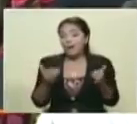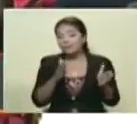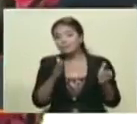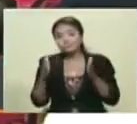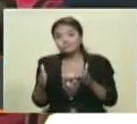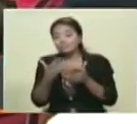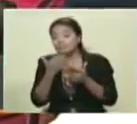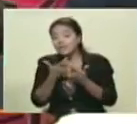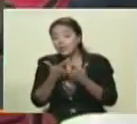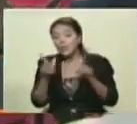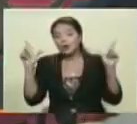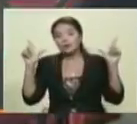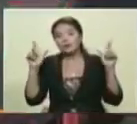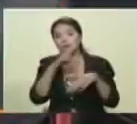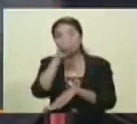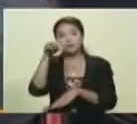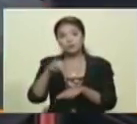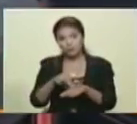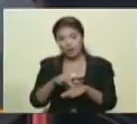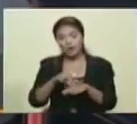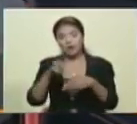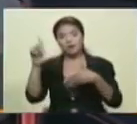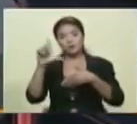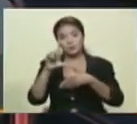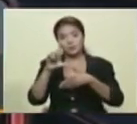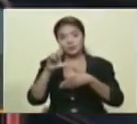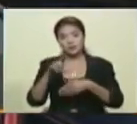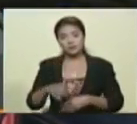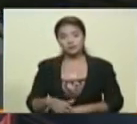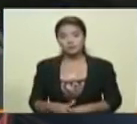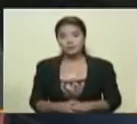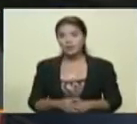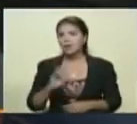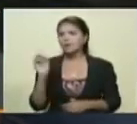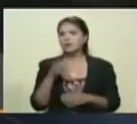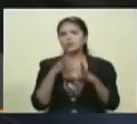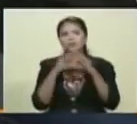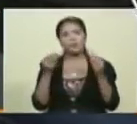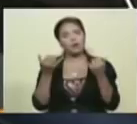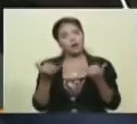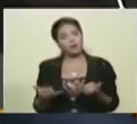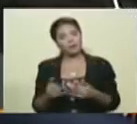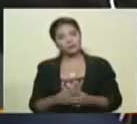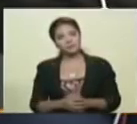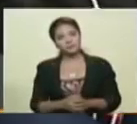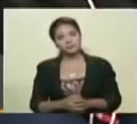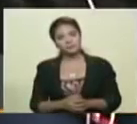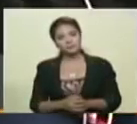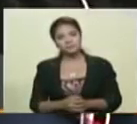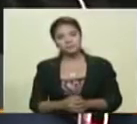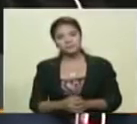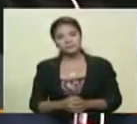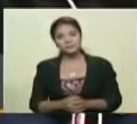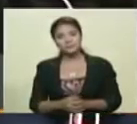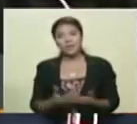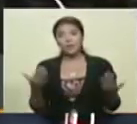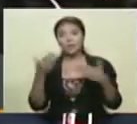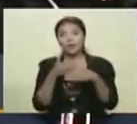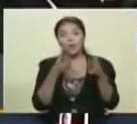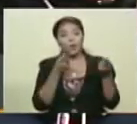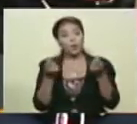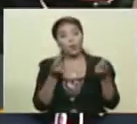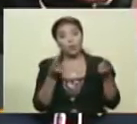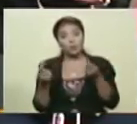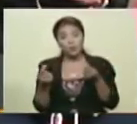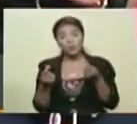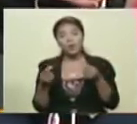liberación nacional y latinoamericana. Y todo lo que hoy nos hacen, el anuncio de bloqueo económico, bloqueo